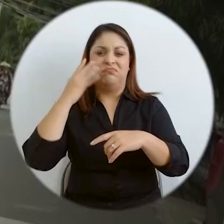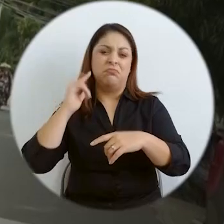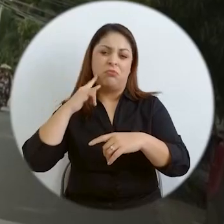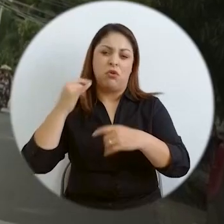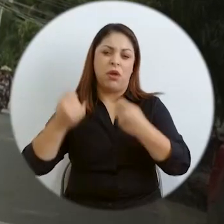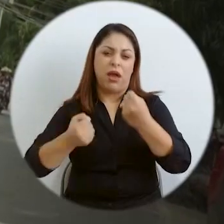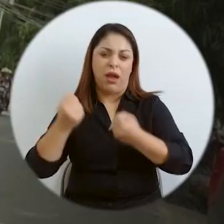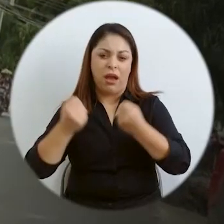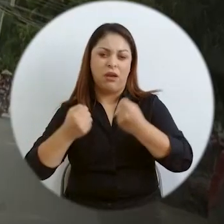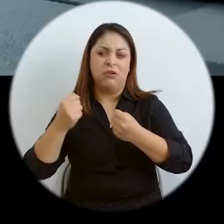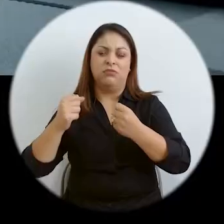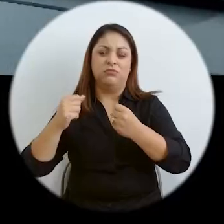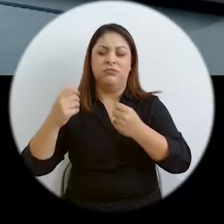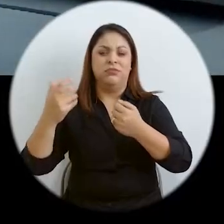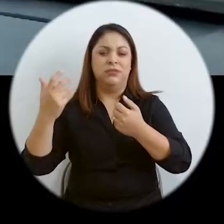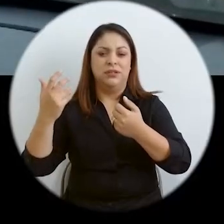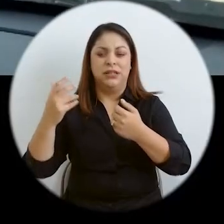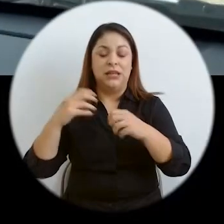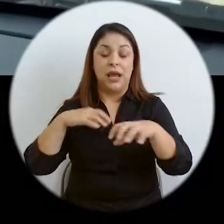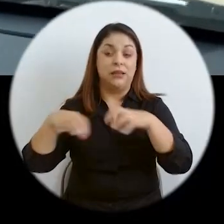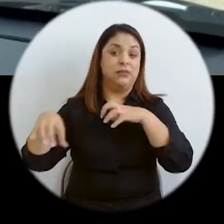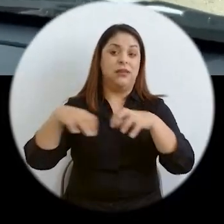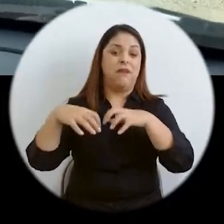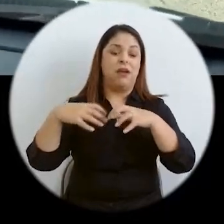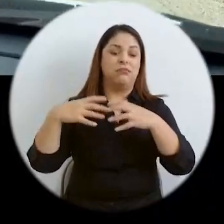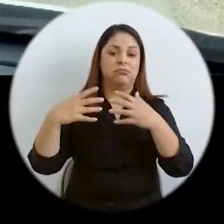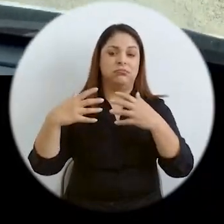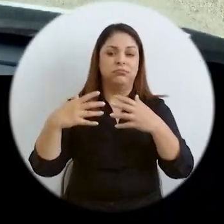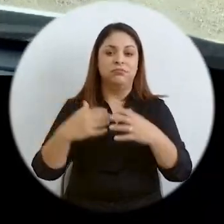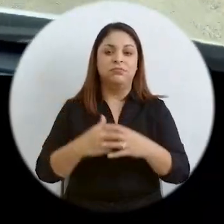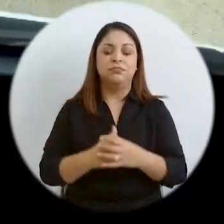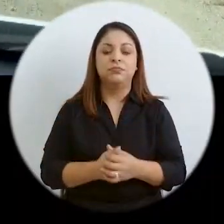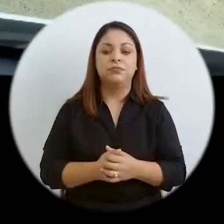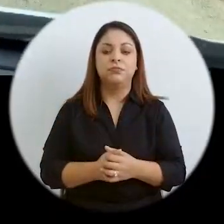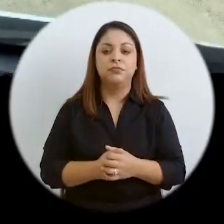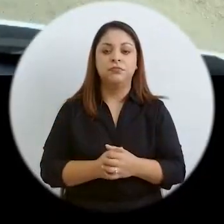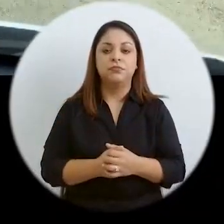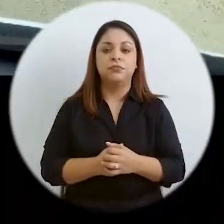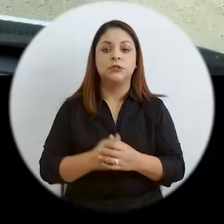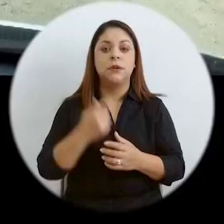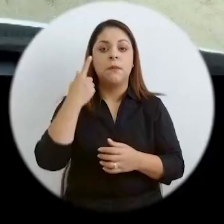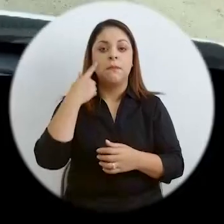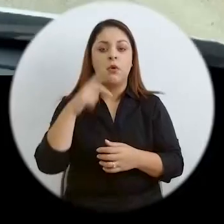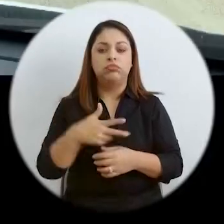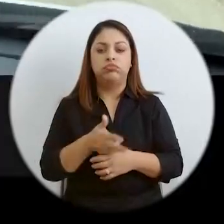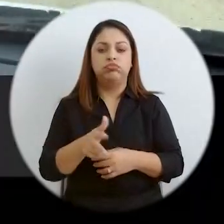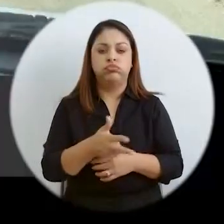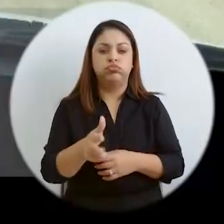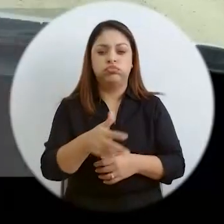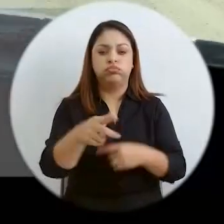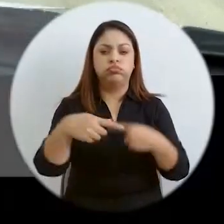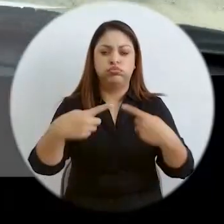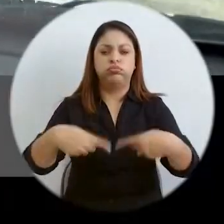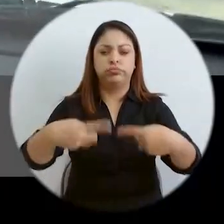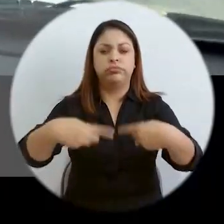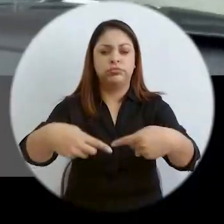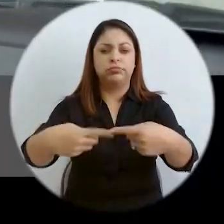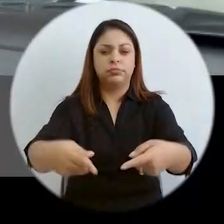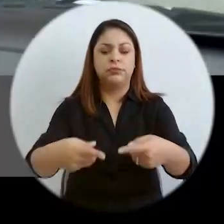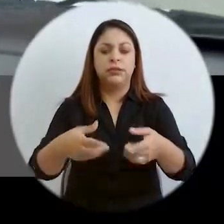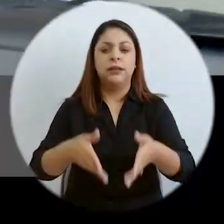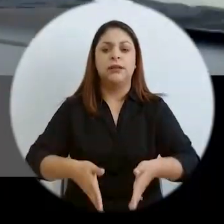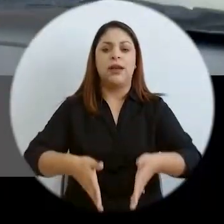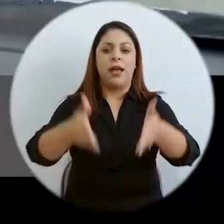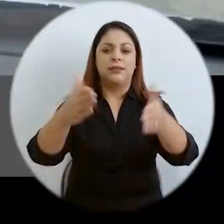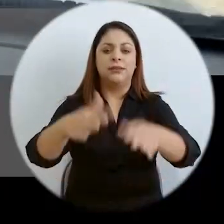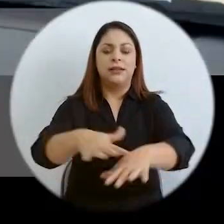territorios irrespirables, que son móviles y que se activan a partir del tránsito